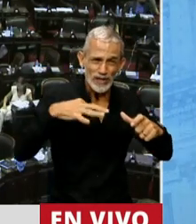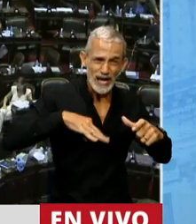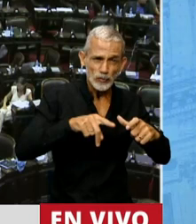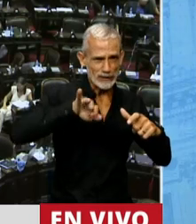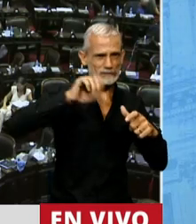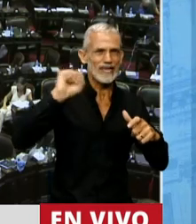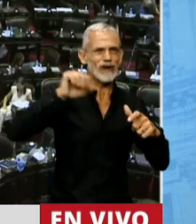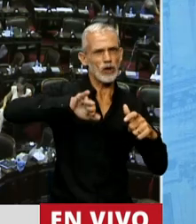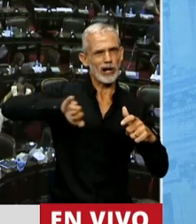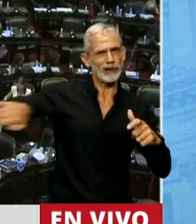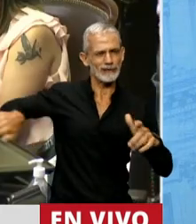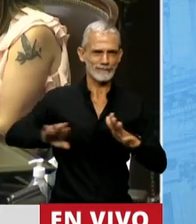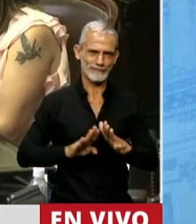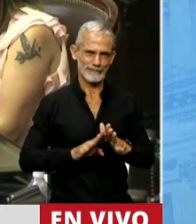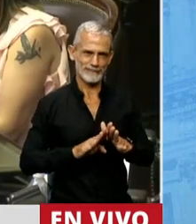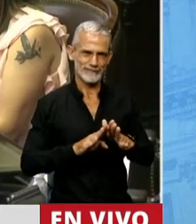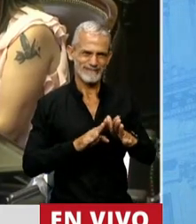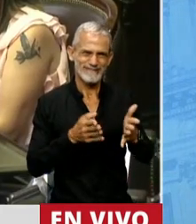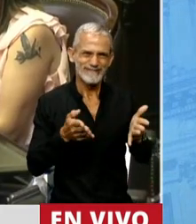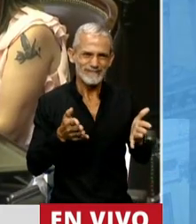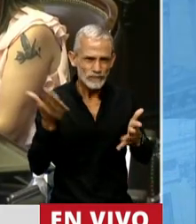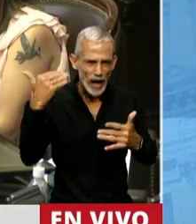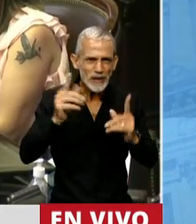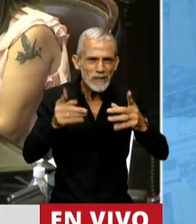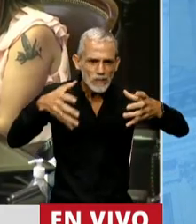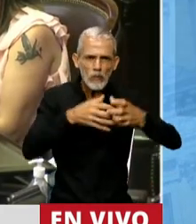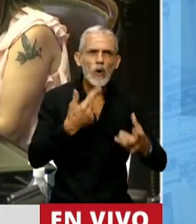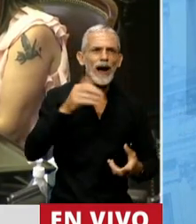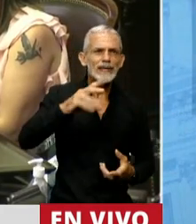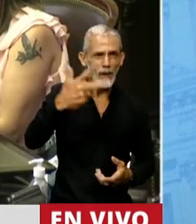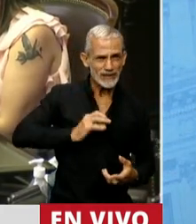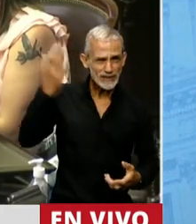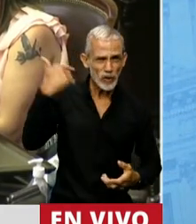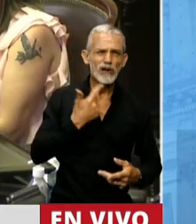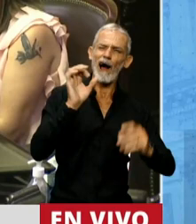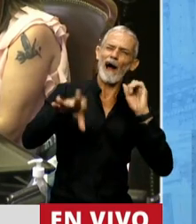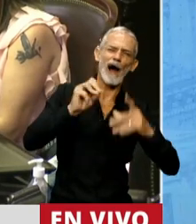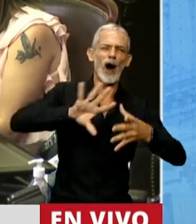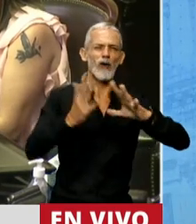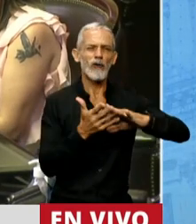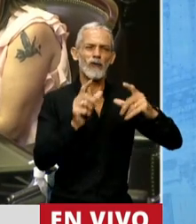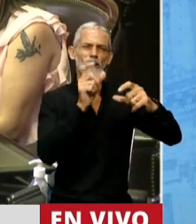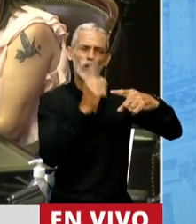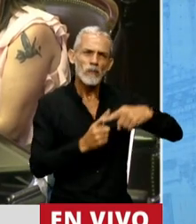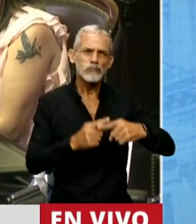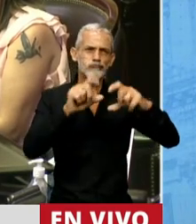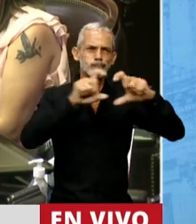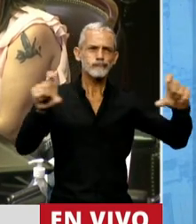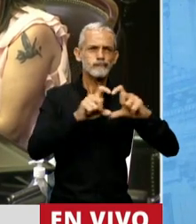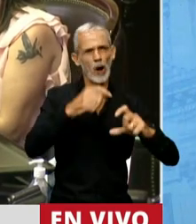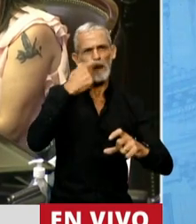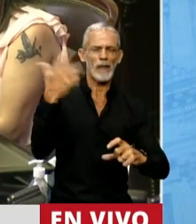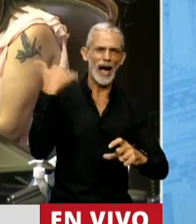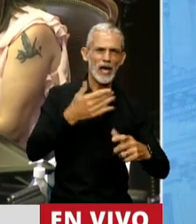haberes jubilatorios. Los que criticaban hace 3 años la fórmula que se aprobó, que